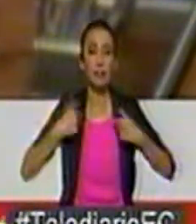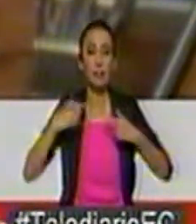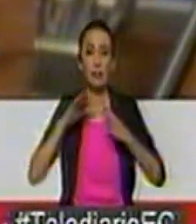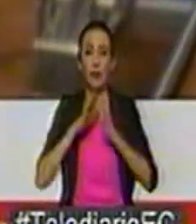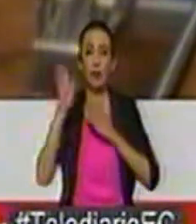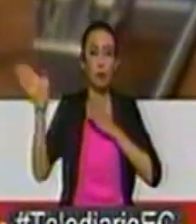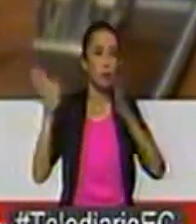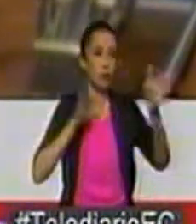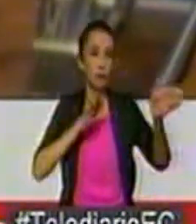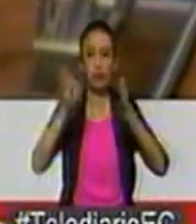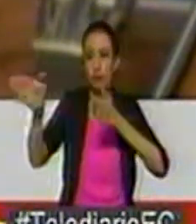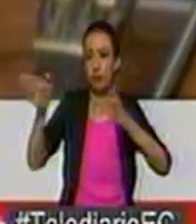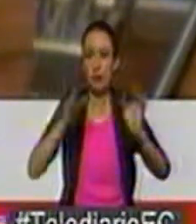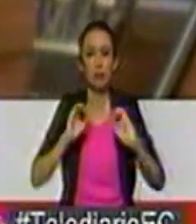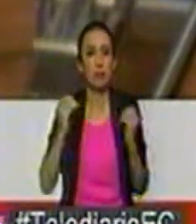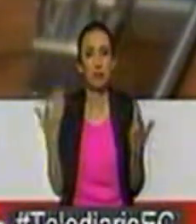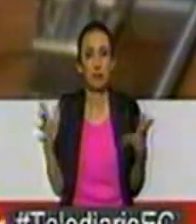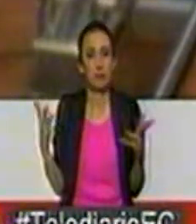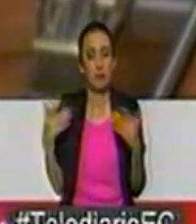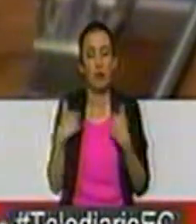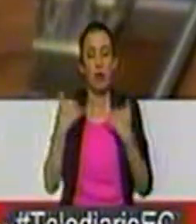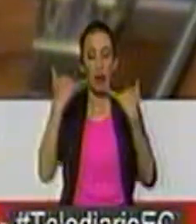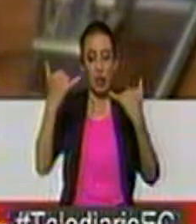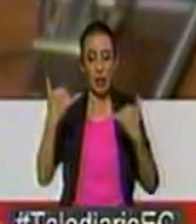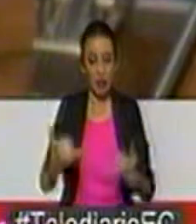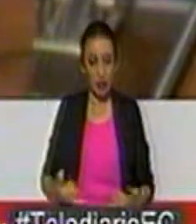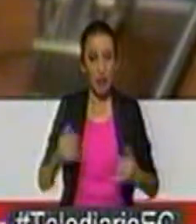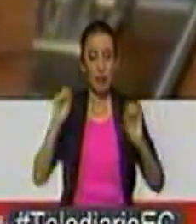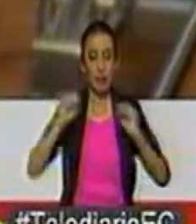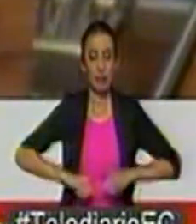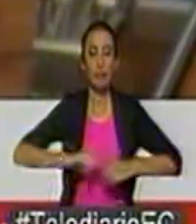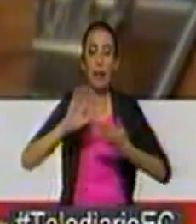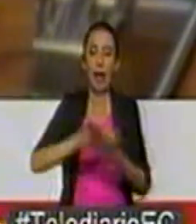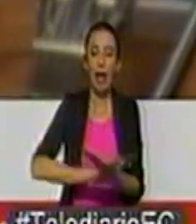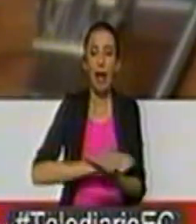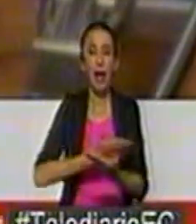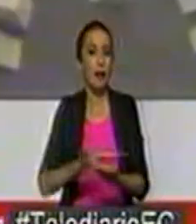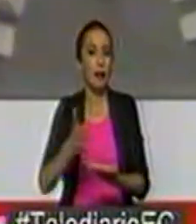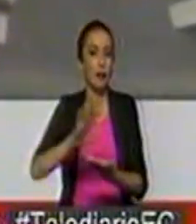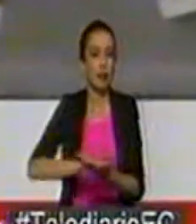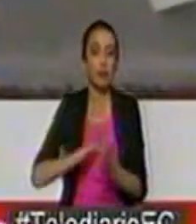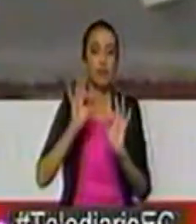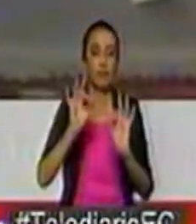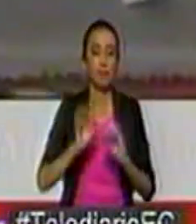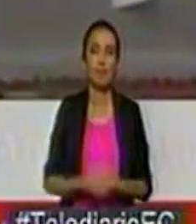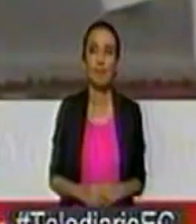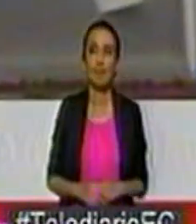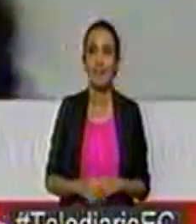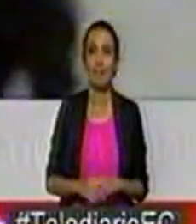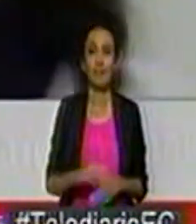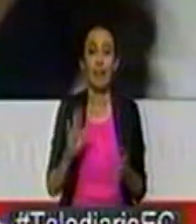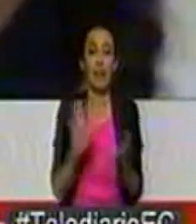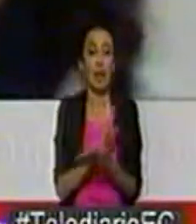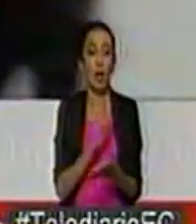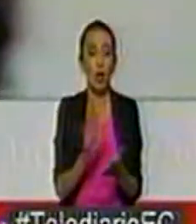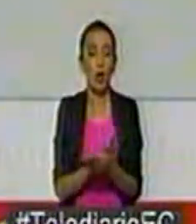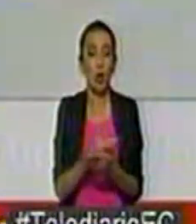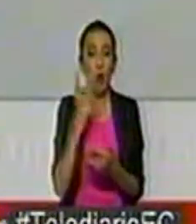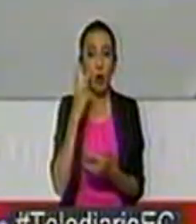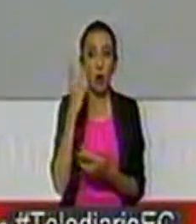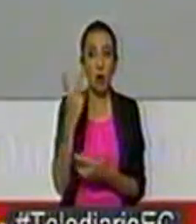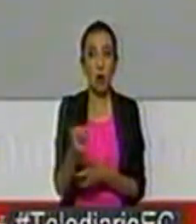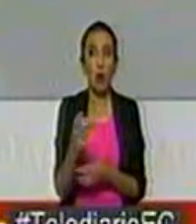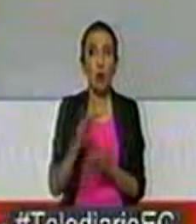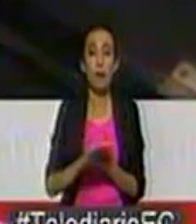trasladarnos a otros lugares para realizar los recitales que se dan año a año. La unidad educativa Johann Sebastian Bach,